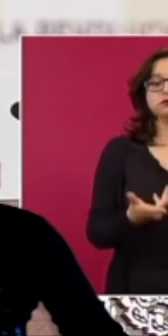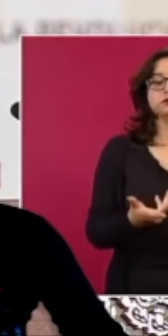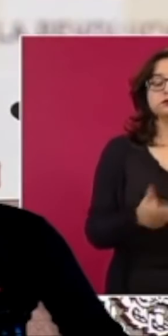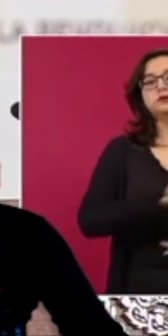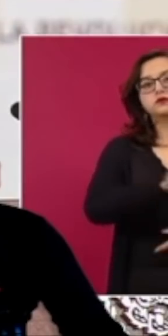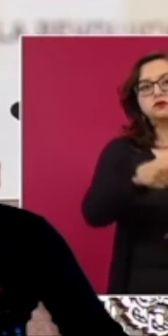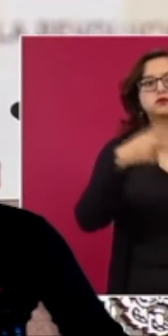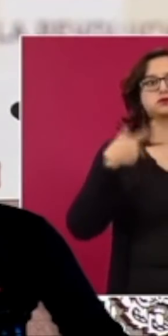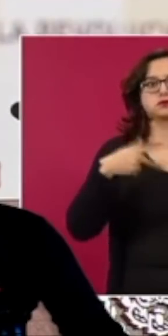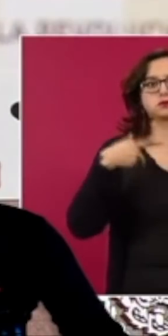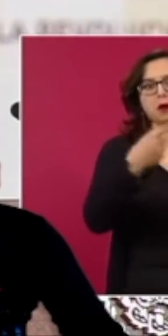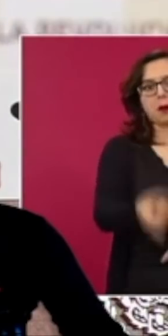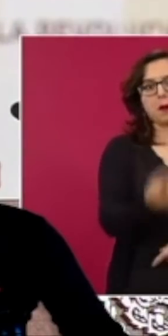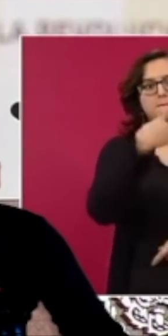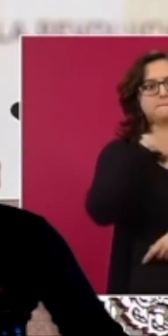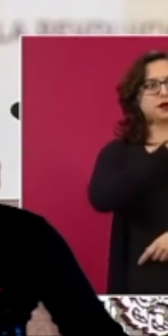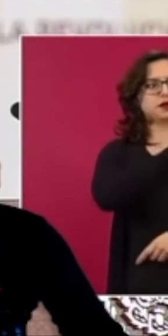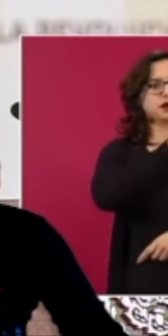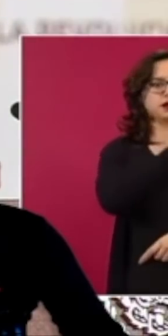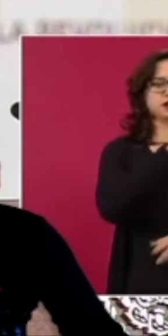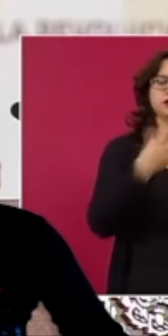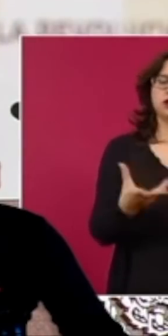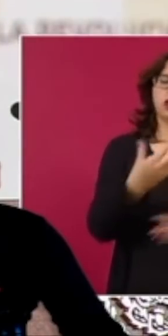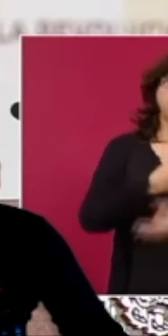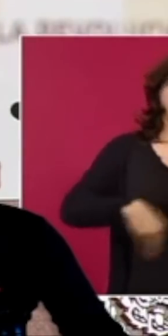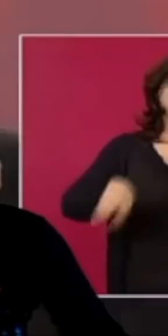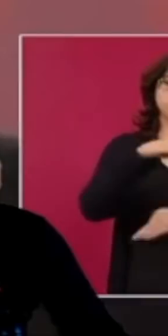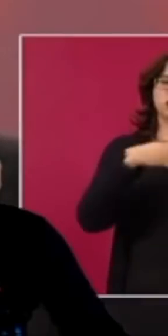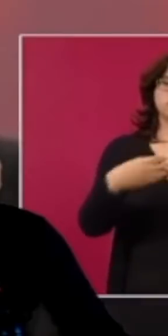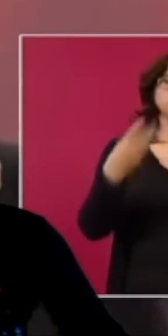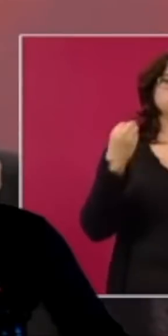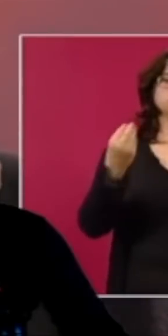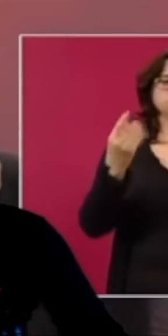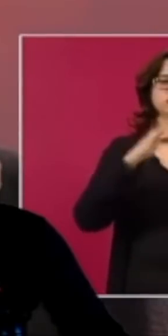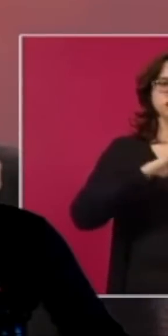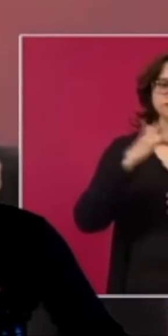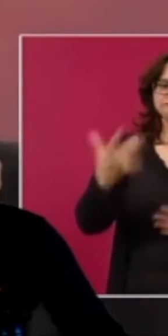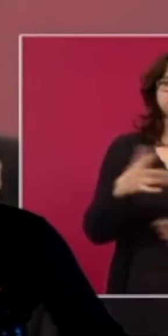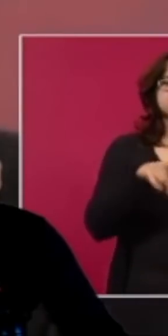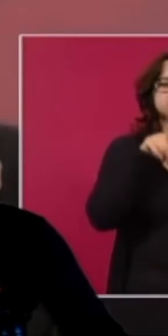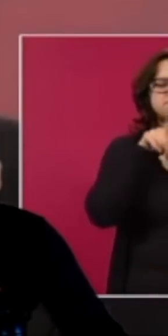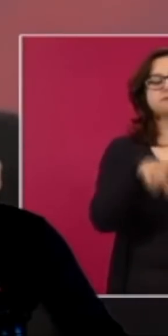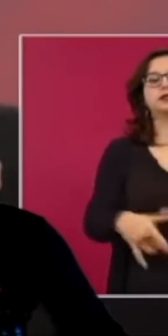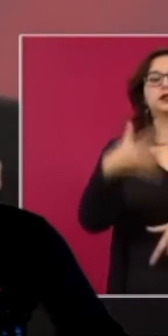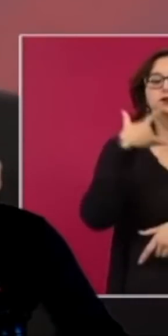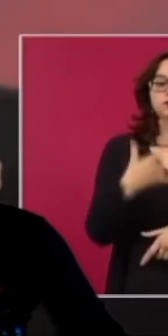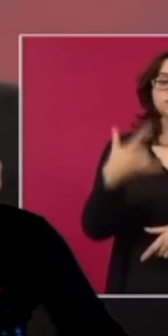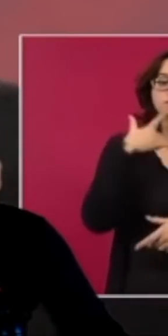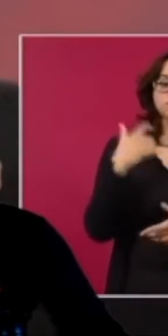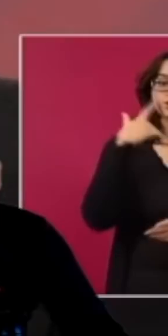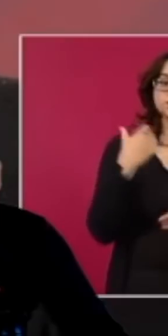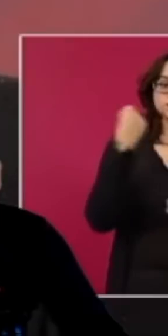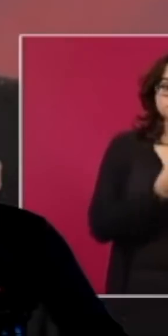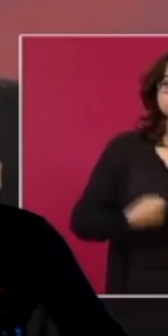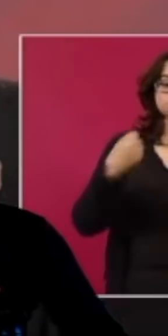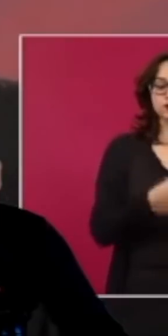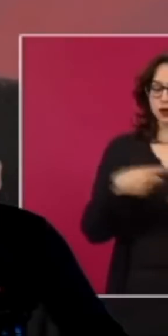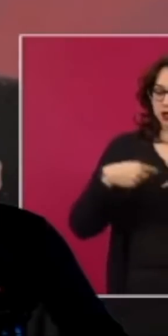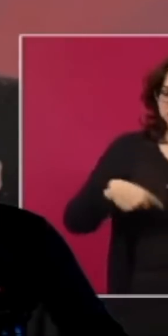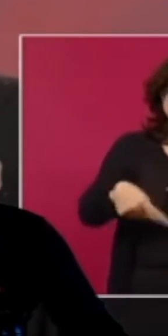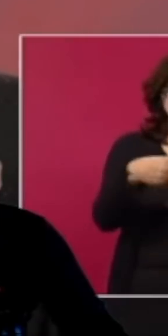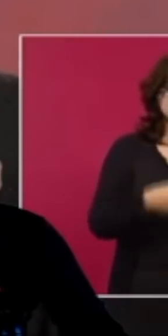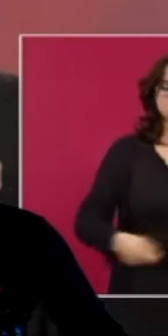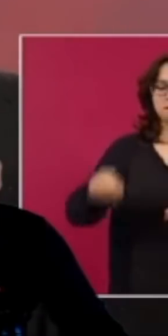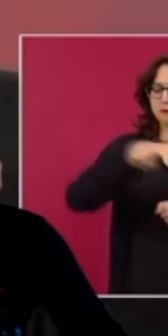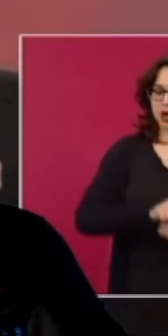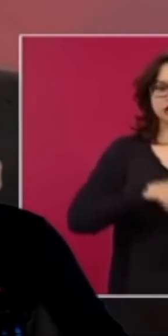sinceras. Entonces les agradezco a todos y vamos adelante a trabajar toda esta semana, y el fin de semana